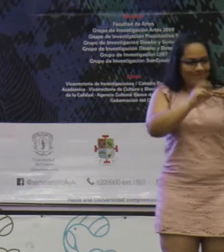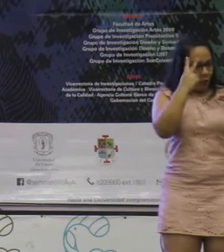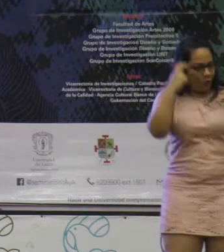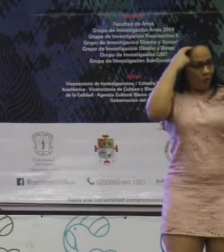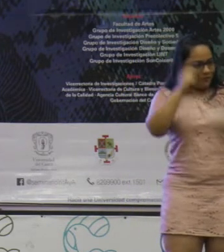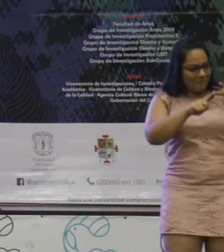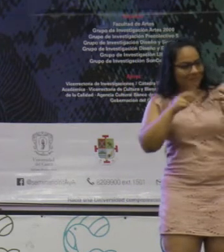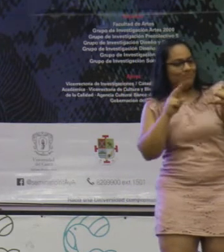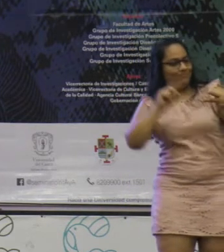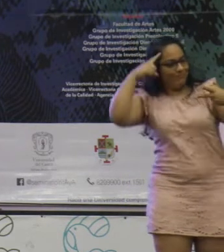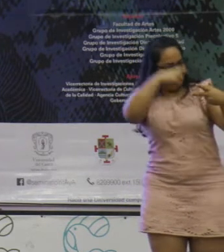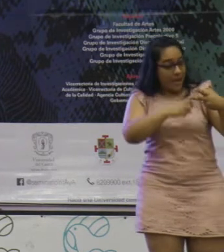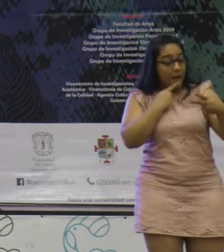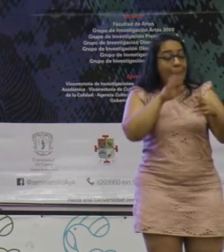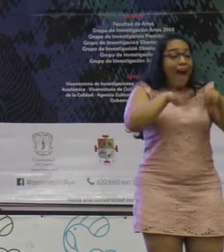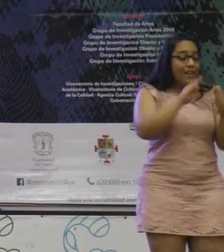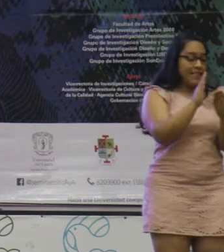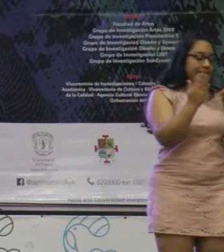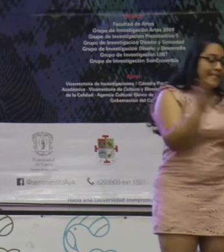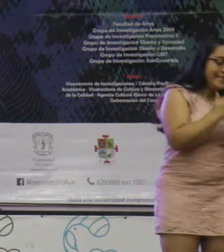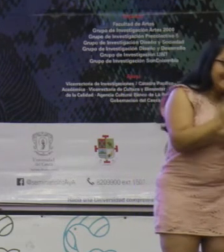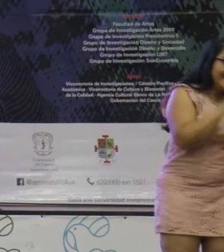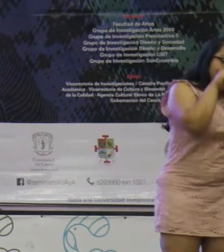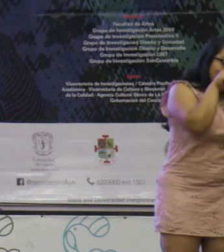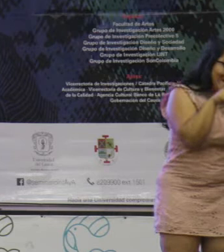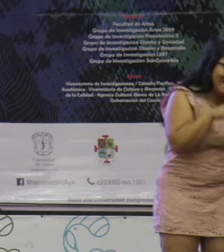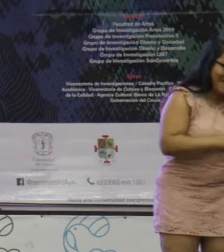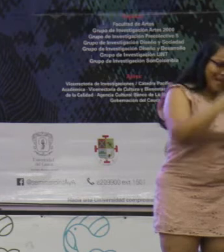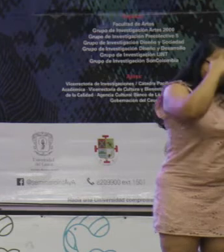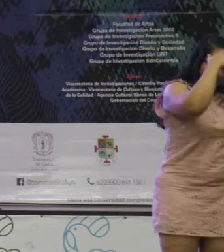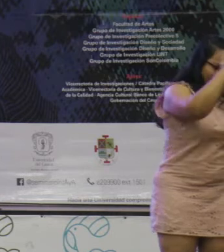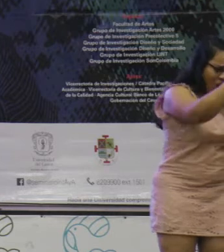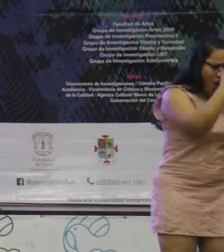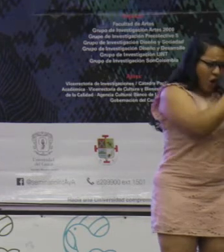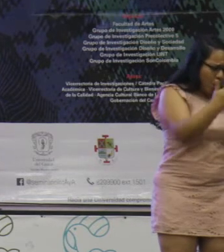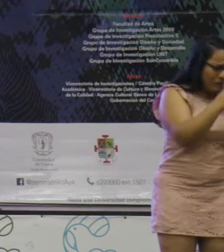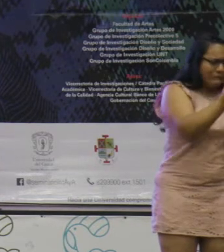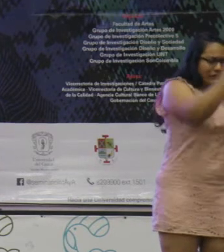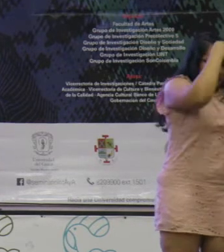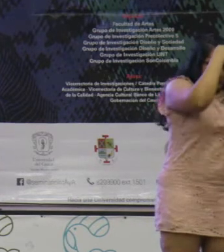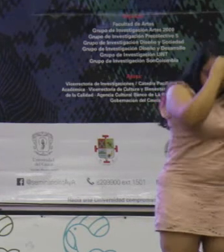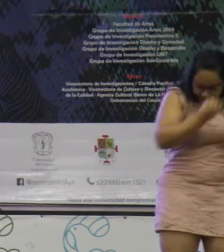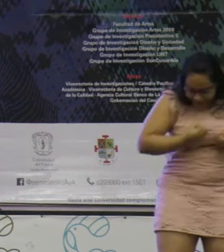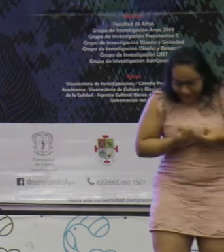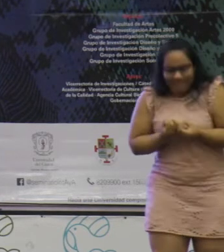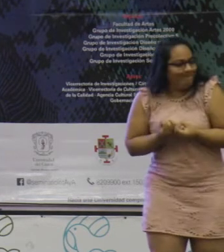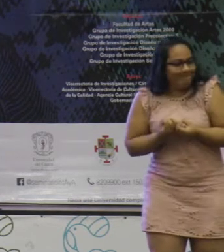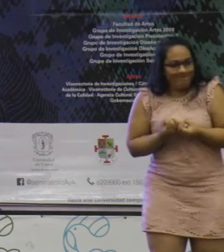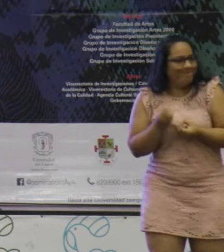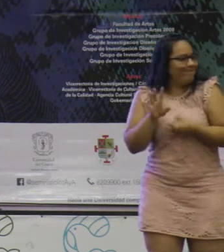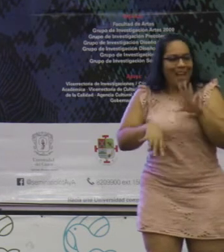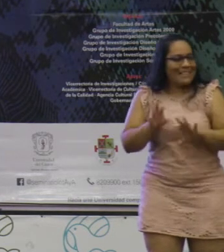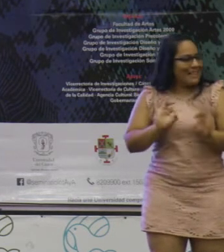siempre se llega desde los textos canónicos o desde los textos informativos a la producción. Si eso lo llaman